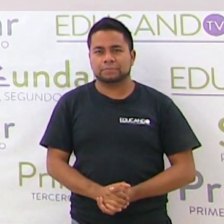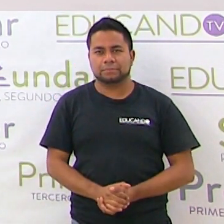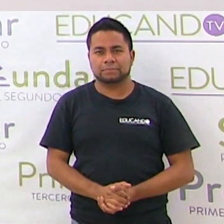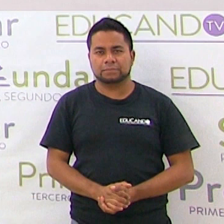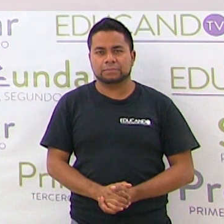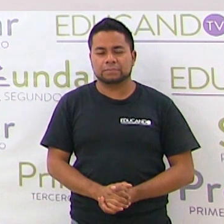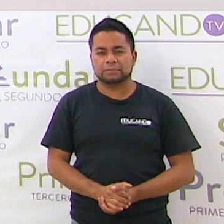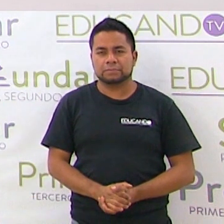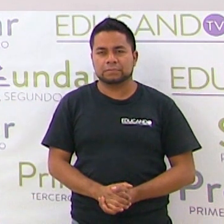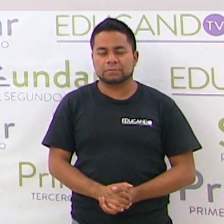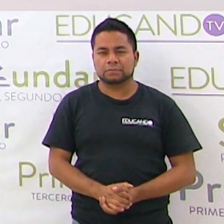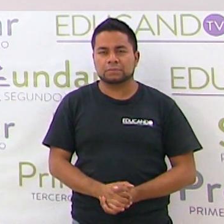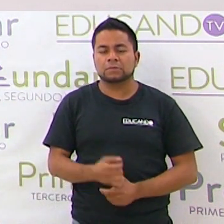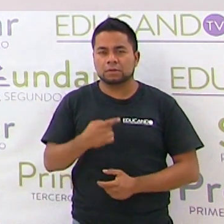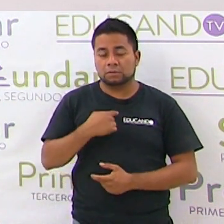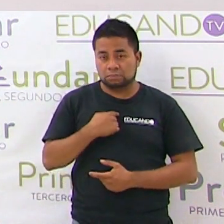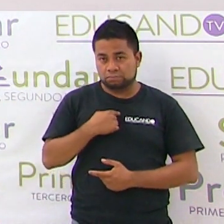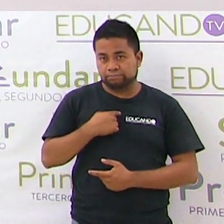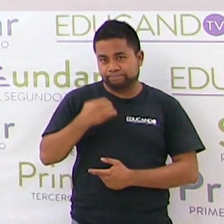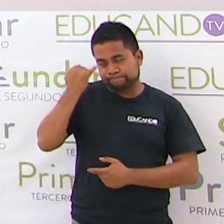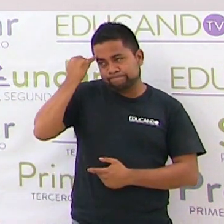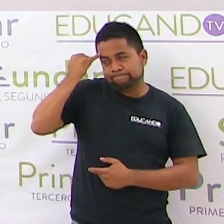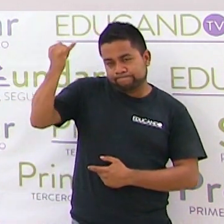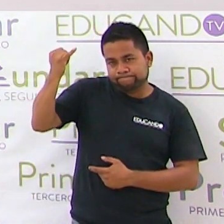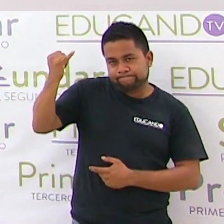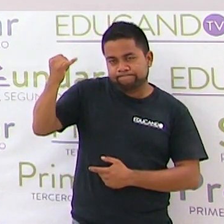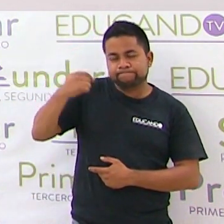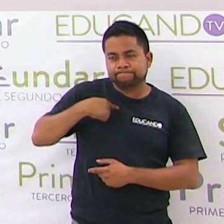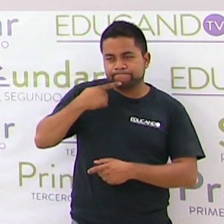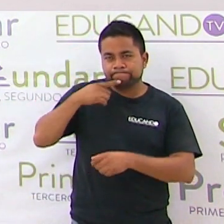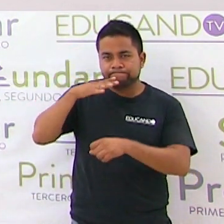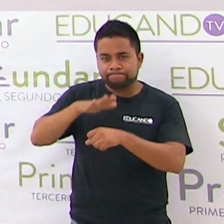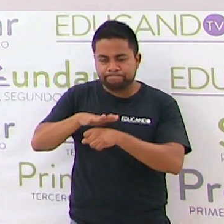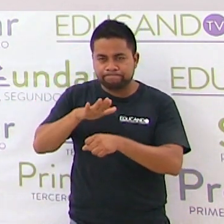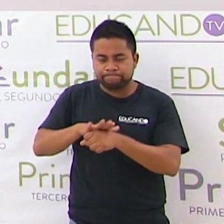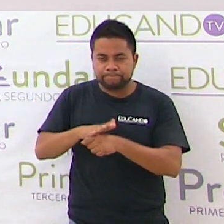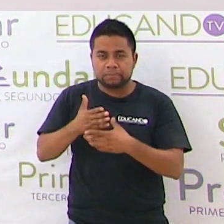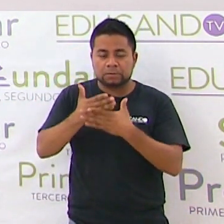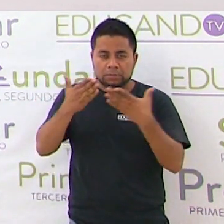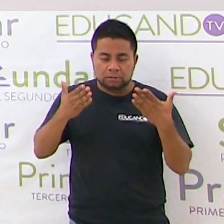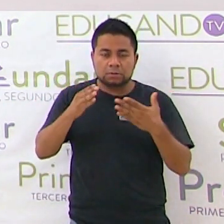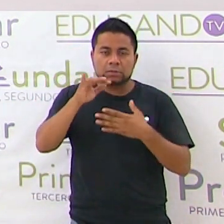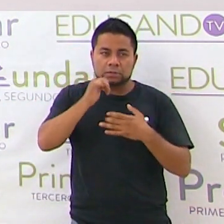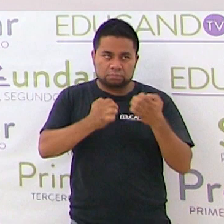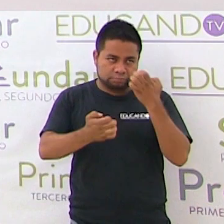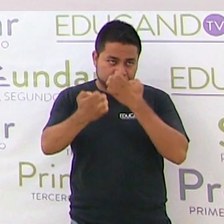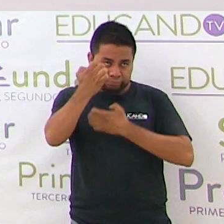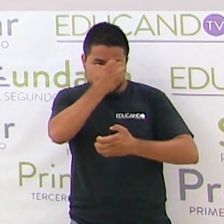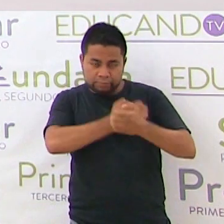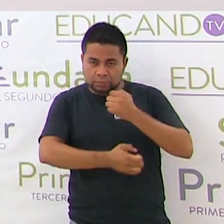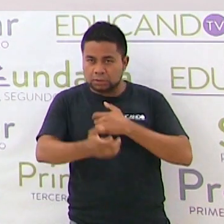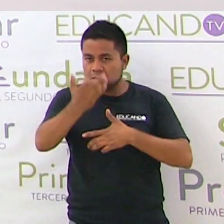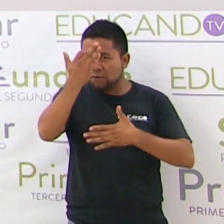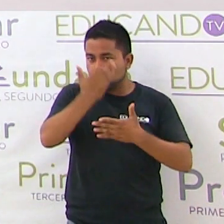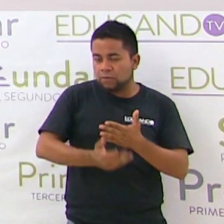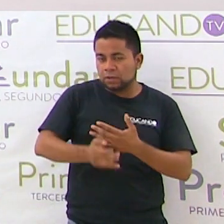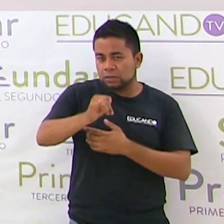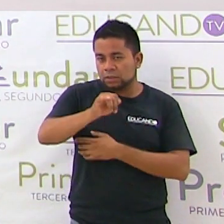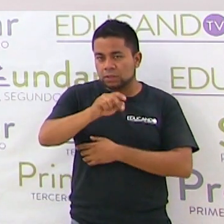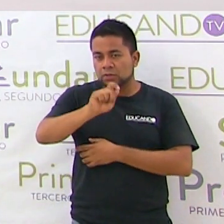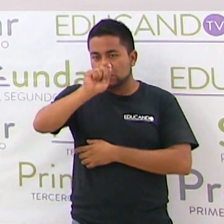Continuamos. Lo que yo les propongo es que lo que sigue es revisar si hacen falta